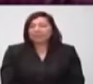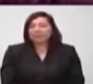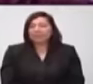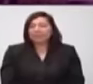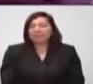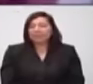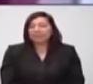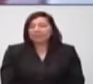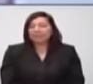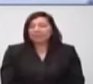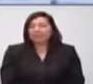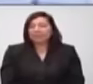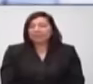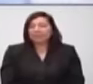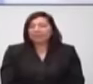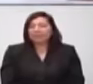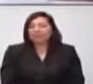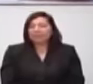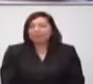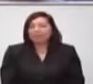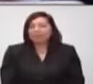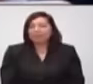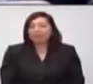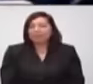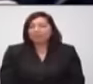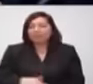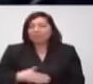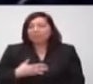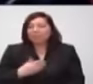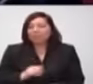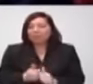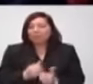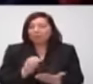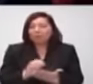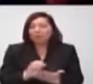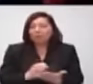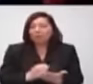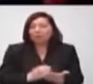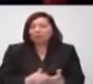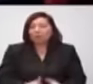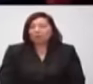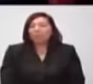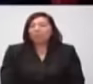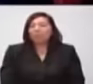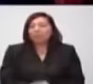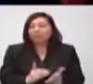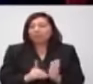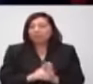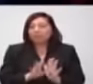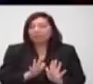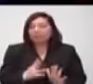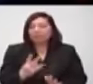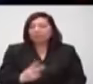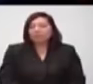¿Qué norma han desconocido la gestión anterior? Que no podían modificar el contrato. Ah, el decreto legislativo